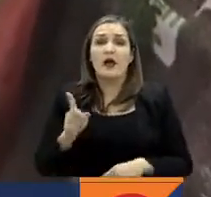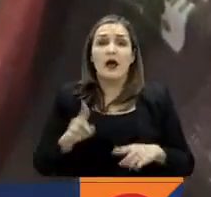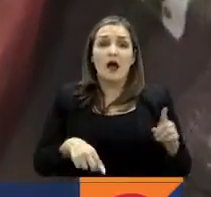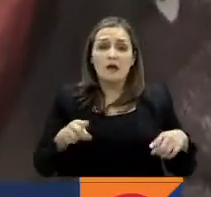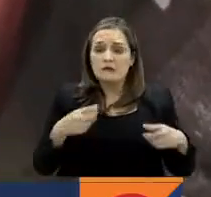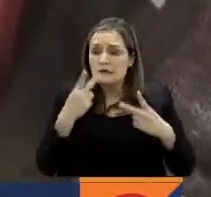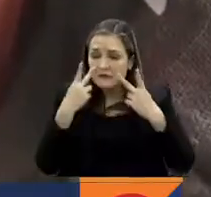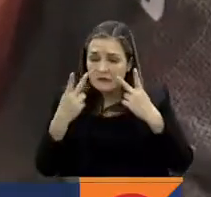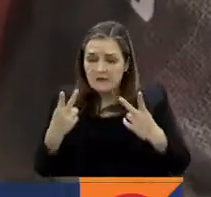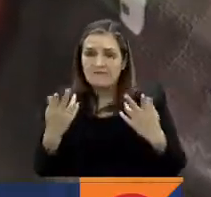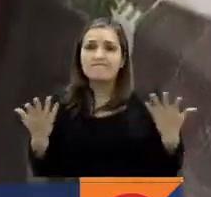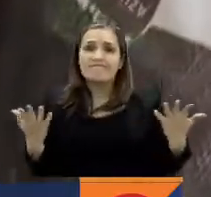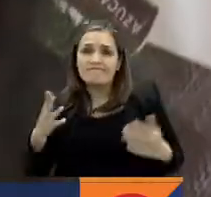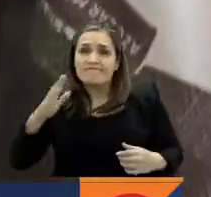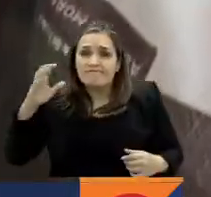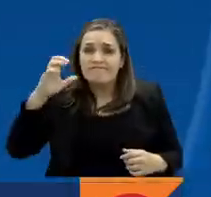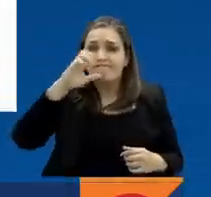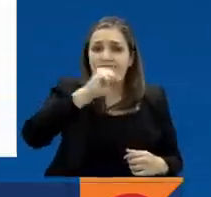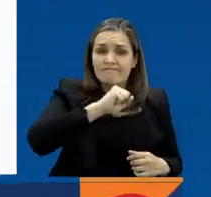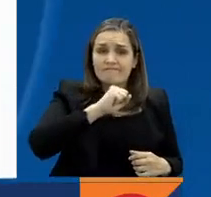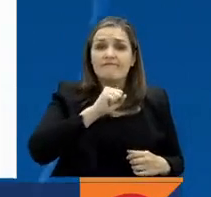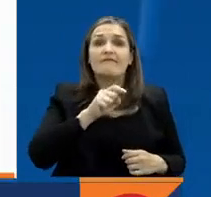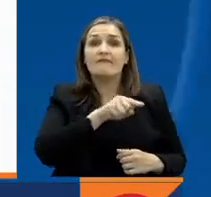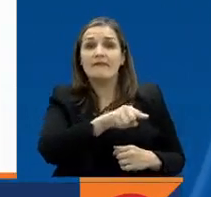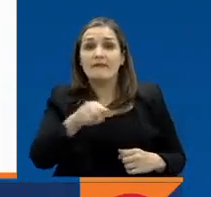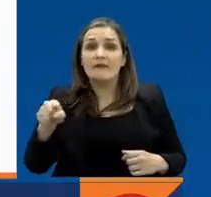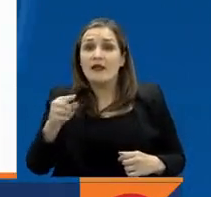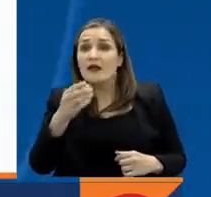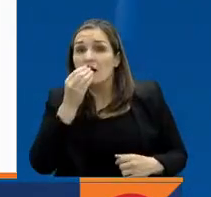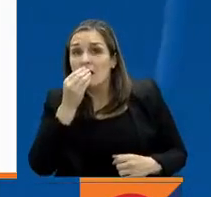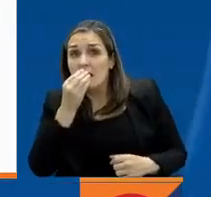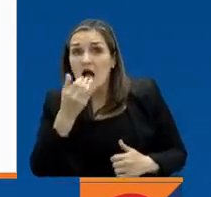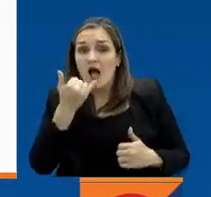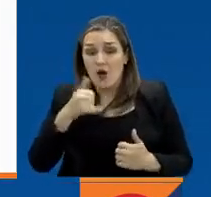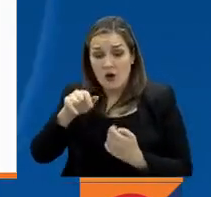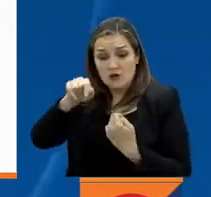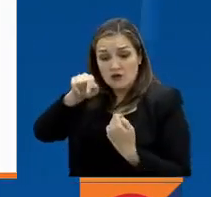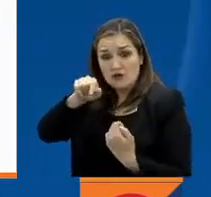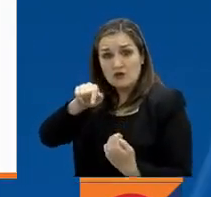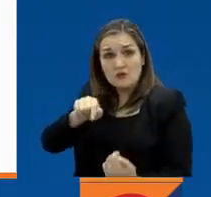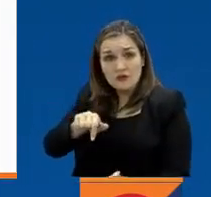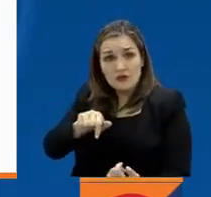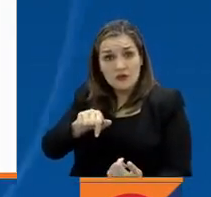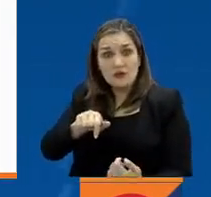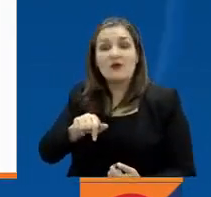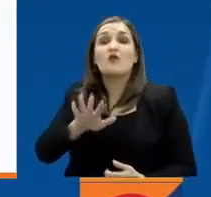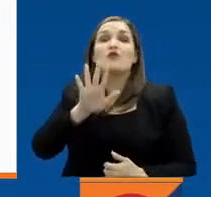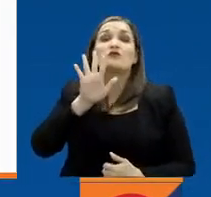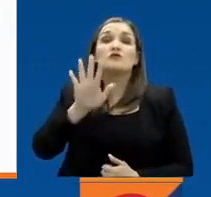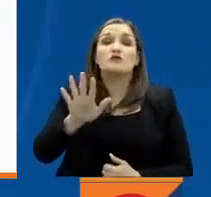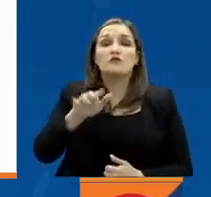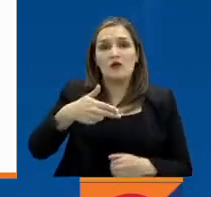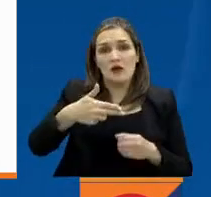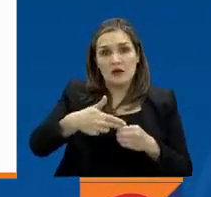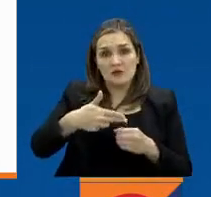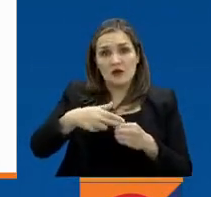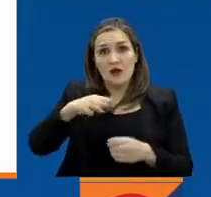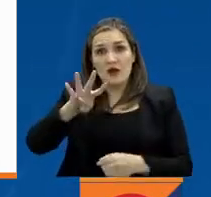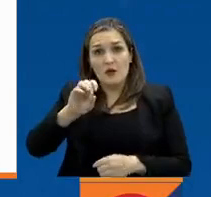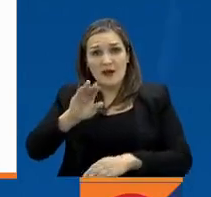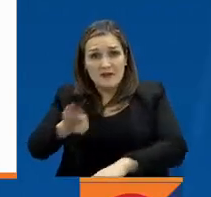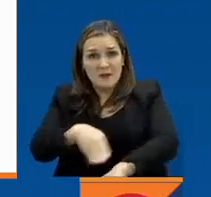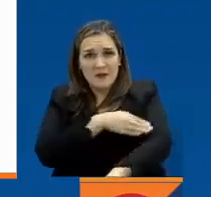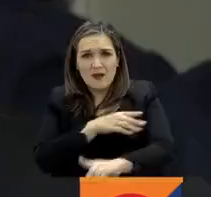mandatario consecuencias de no subir los precios. Vale la pena subsidiar la gasolina por 40 billones cuando la tasa de mortalidad infantil